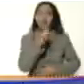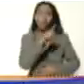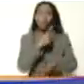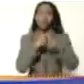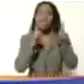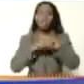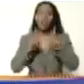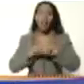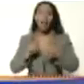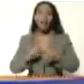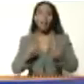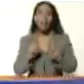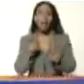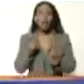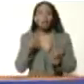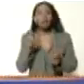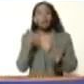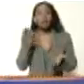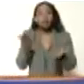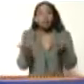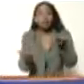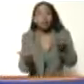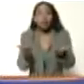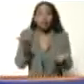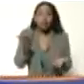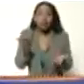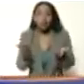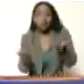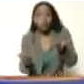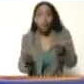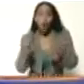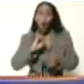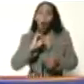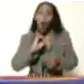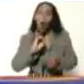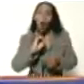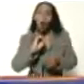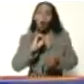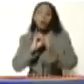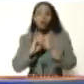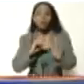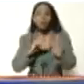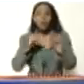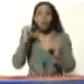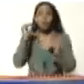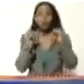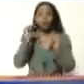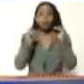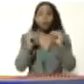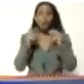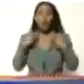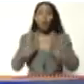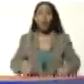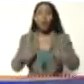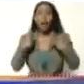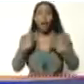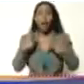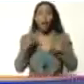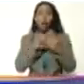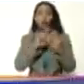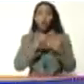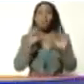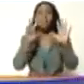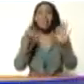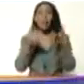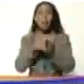distintas graduaciones o escalas, la humanidad ha conocido 7.000